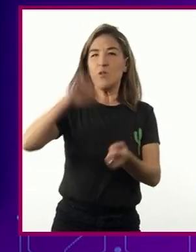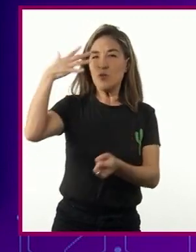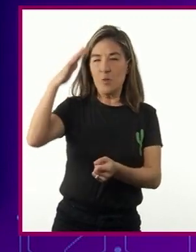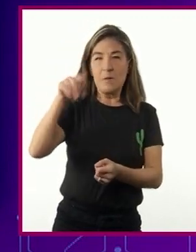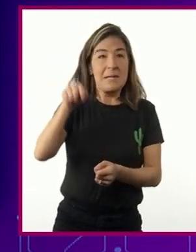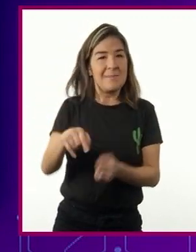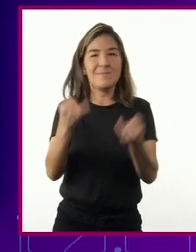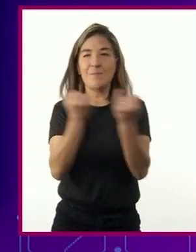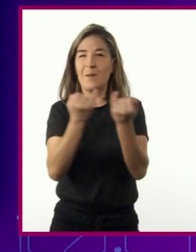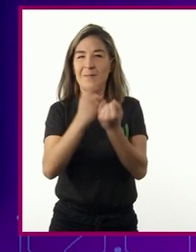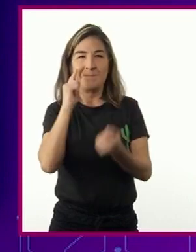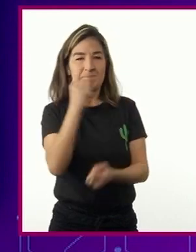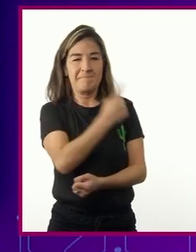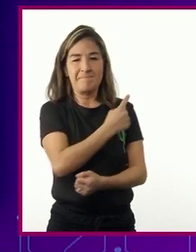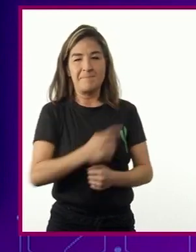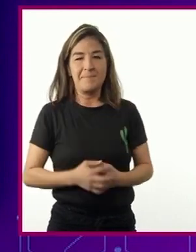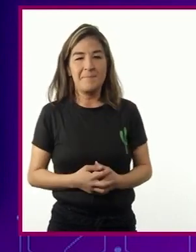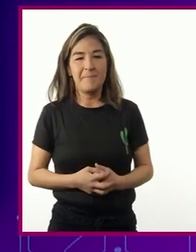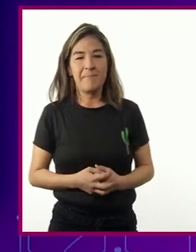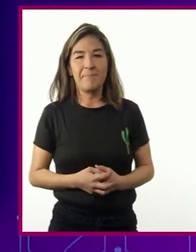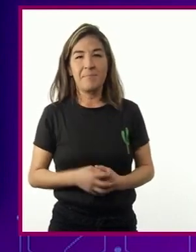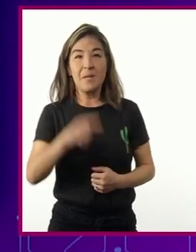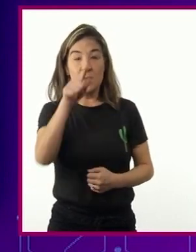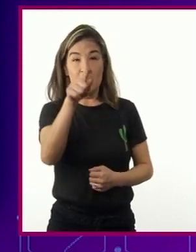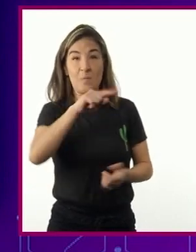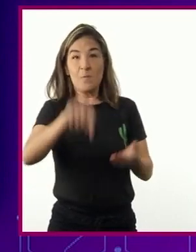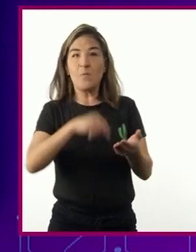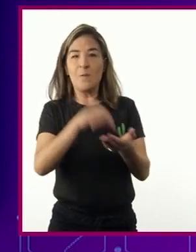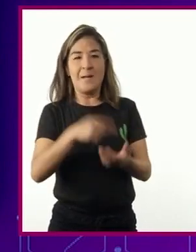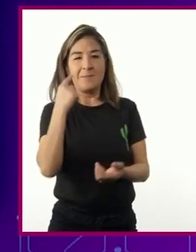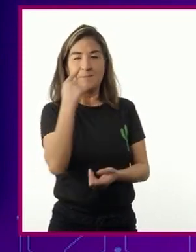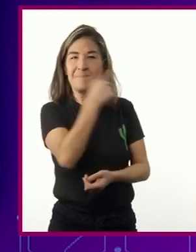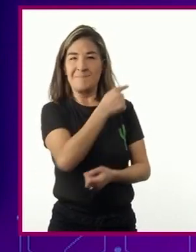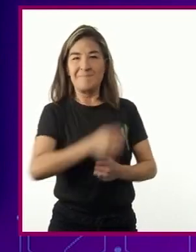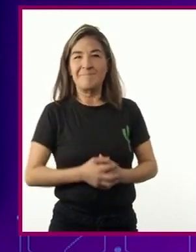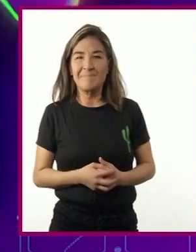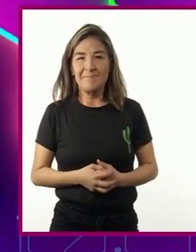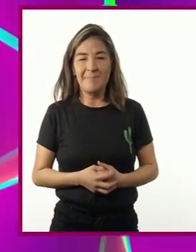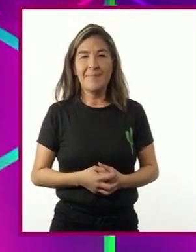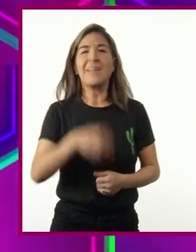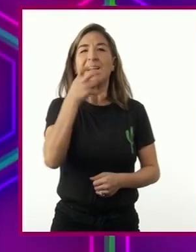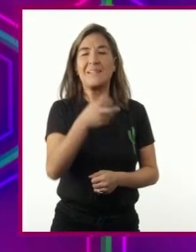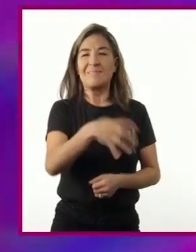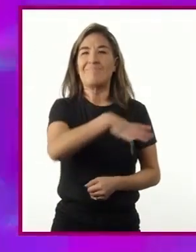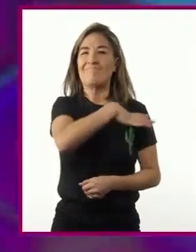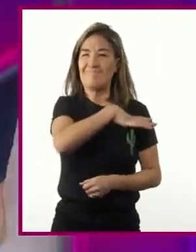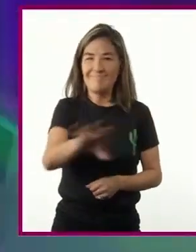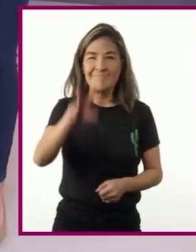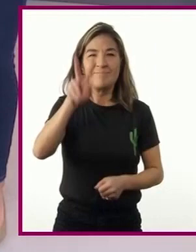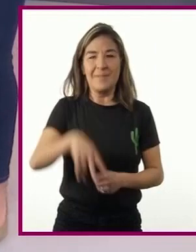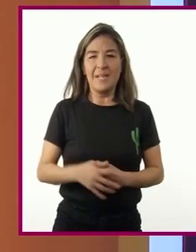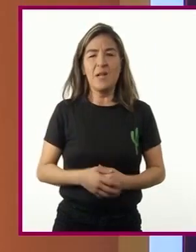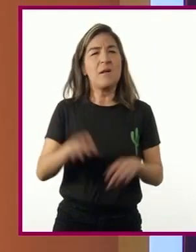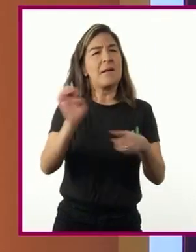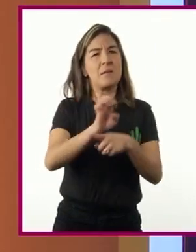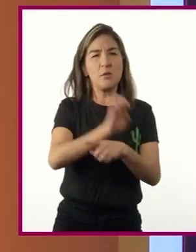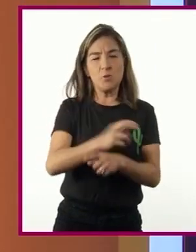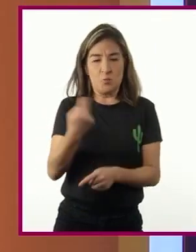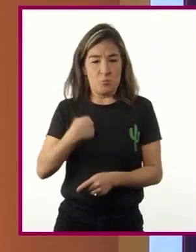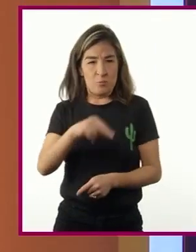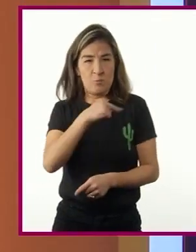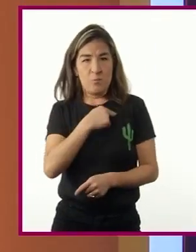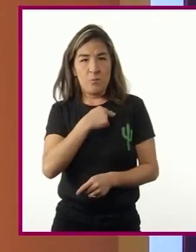la percibimos en la imagen. ¿Tú estás aquí? ¡Qué impresionante! Entonces, nosotros